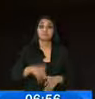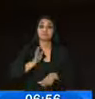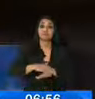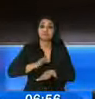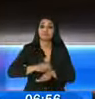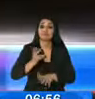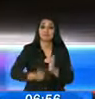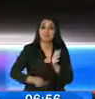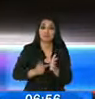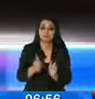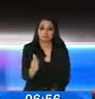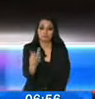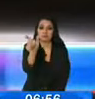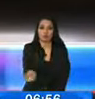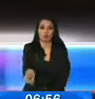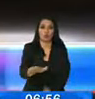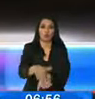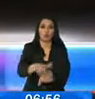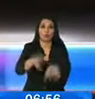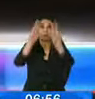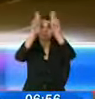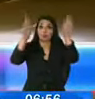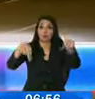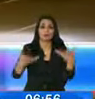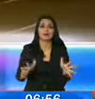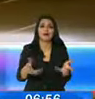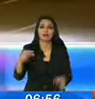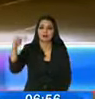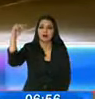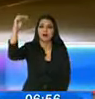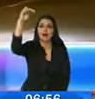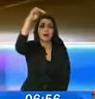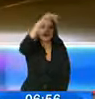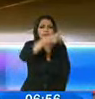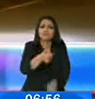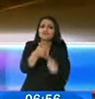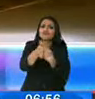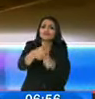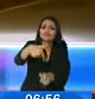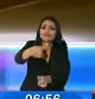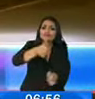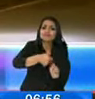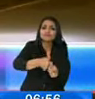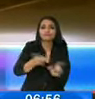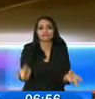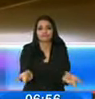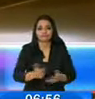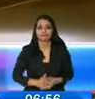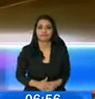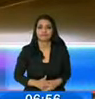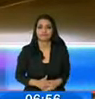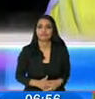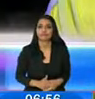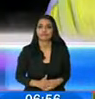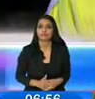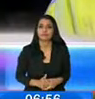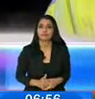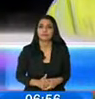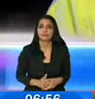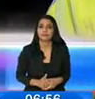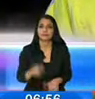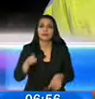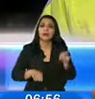sería el peatón, quien no usó el puente peatonal que se encuentra a pocos metros del lugar del accidente. Muchas veces